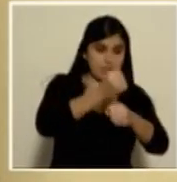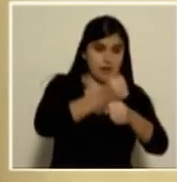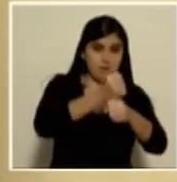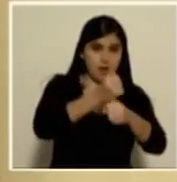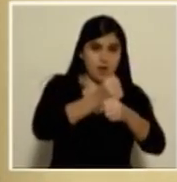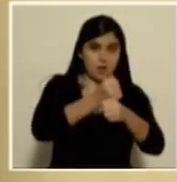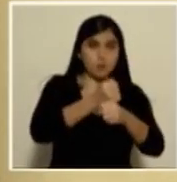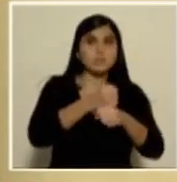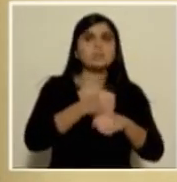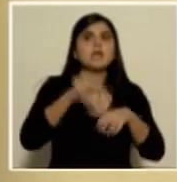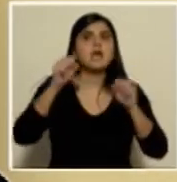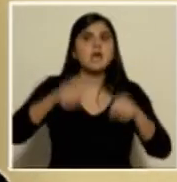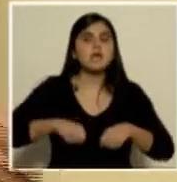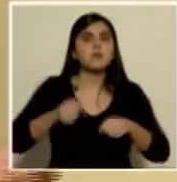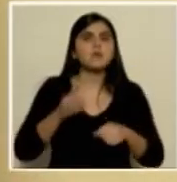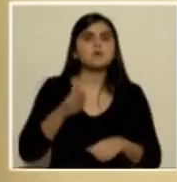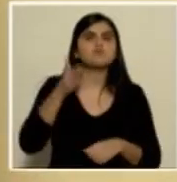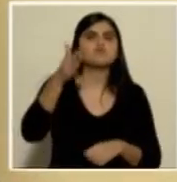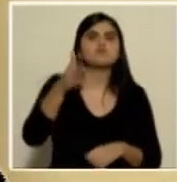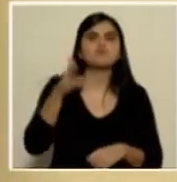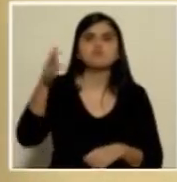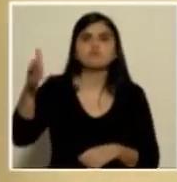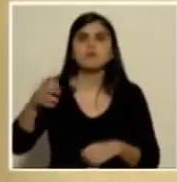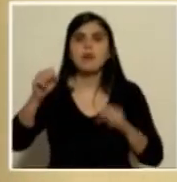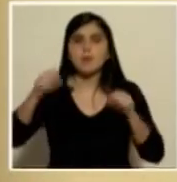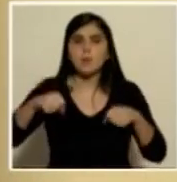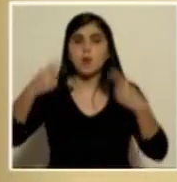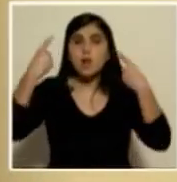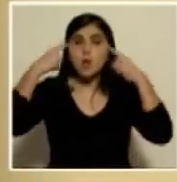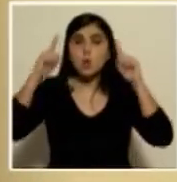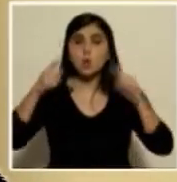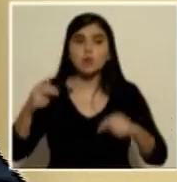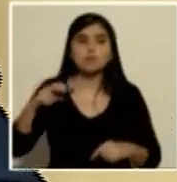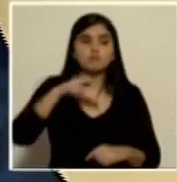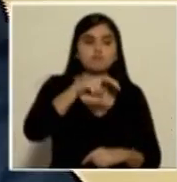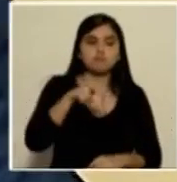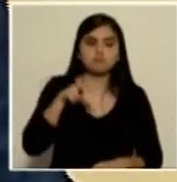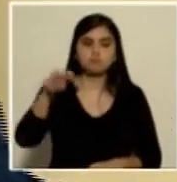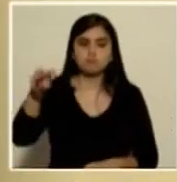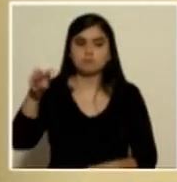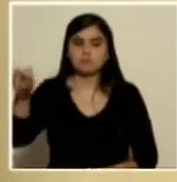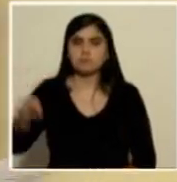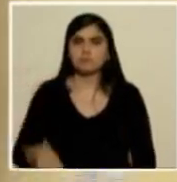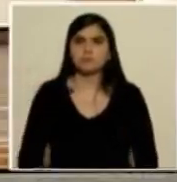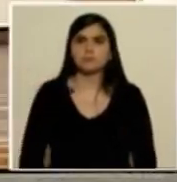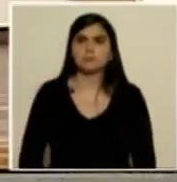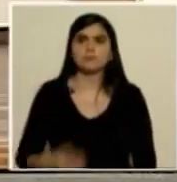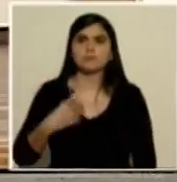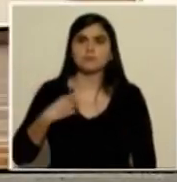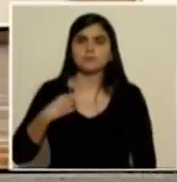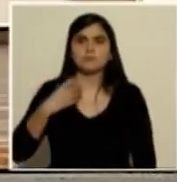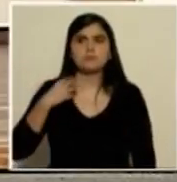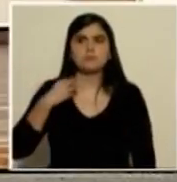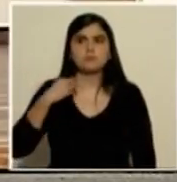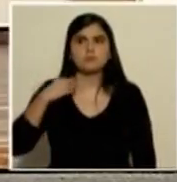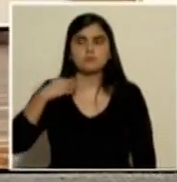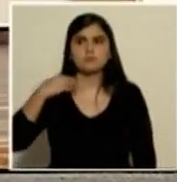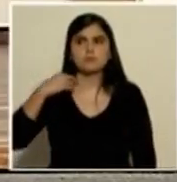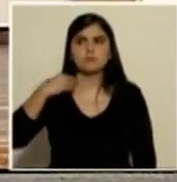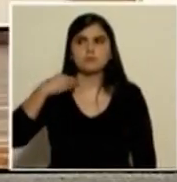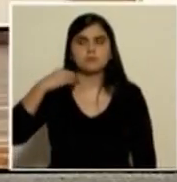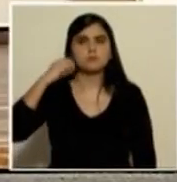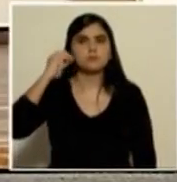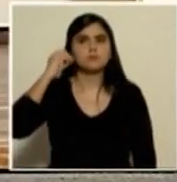puedan gestionar que sus trabajadores y trabajadoras se muevan en transportes especiales. Tomás Gómez, de el medio digital El Observador,